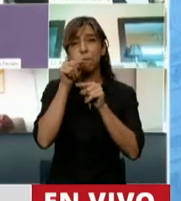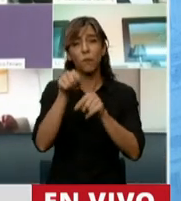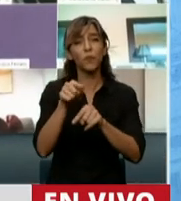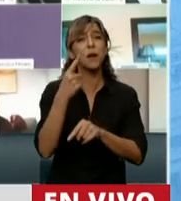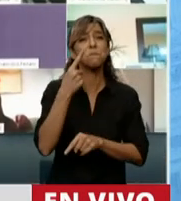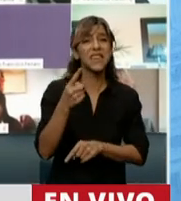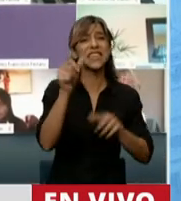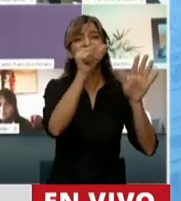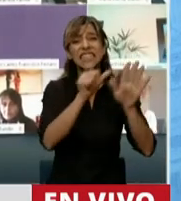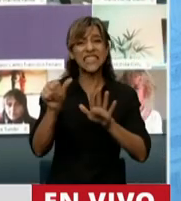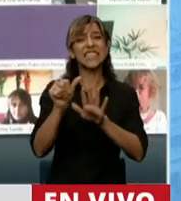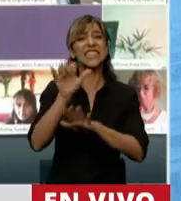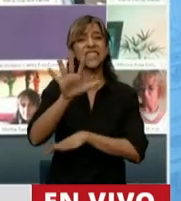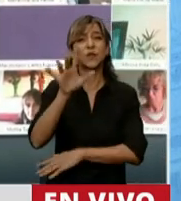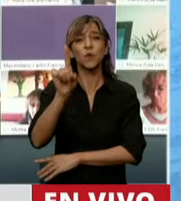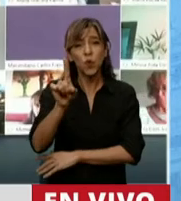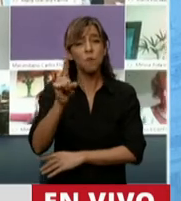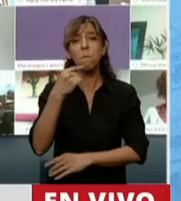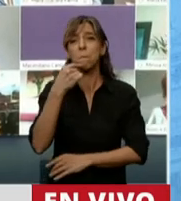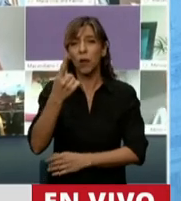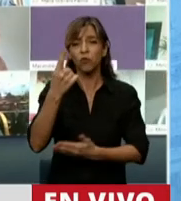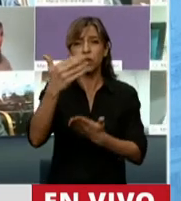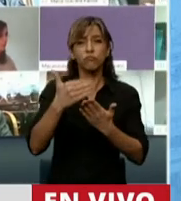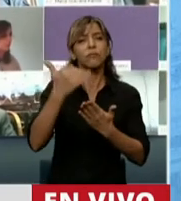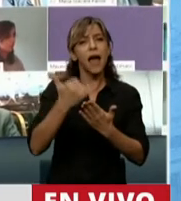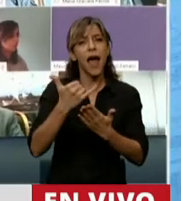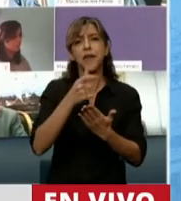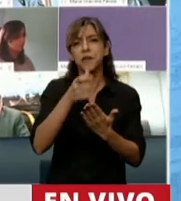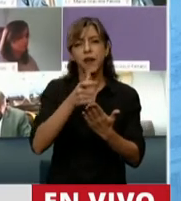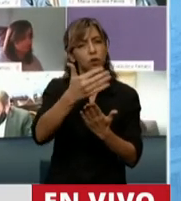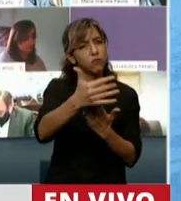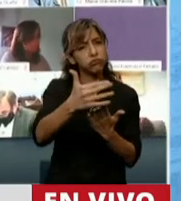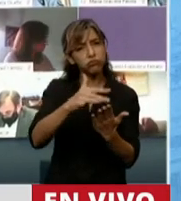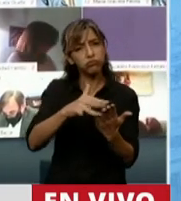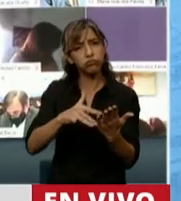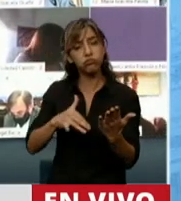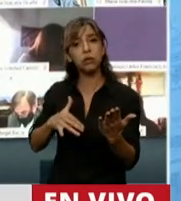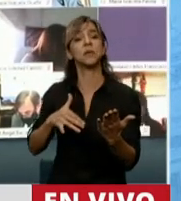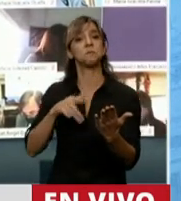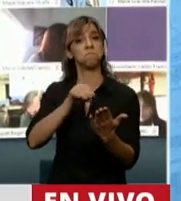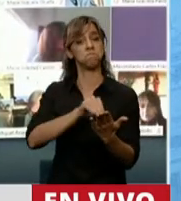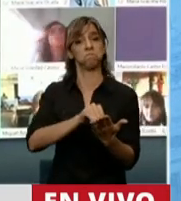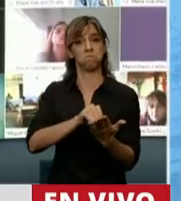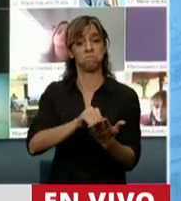1.651 preguntas que se hicieron, en las partes pertinentes que realizó la oposición,